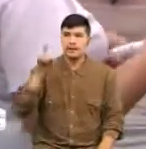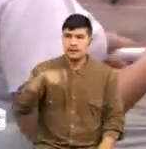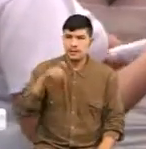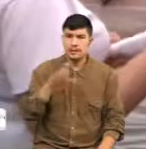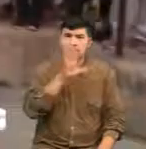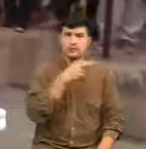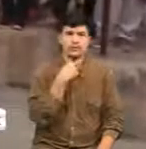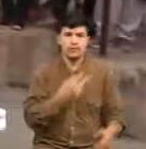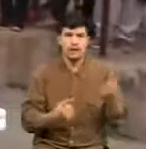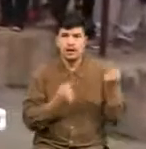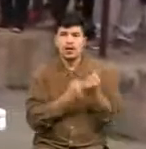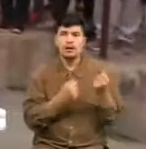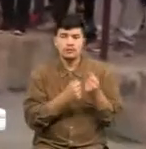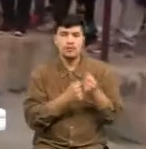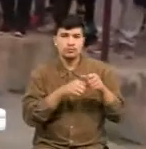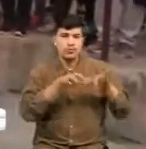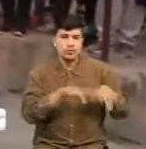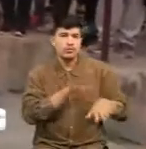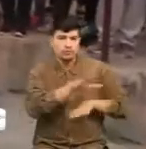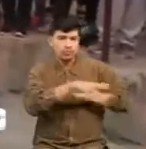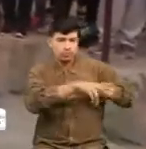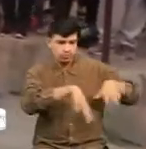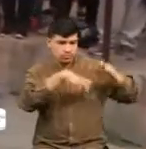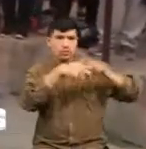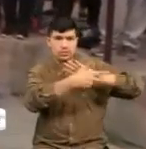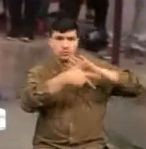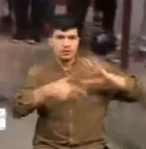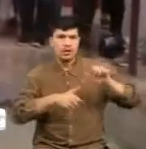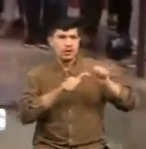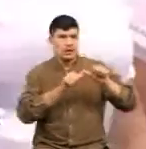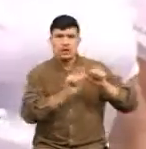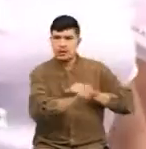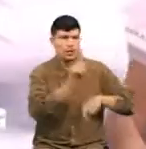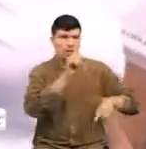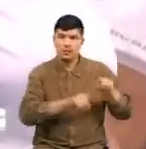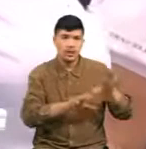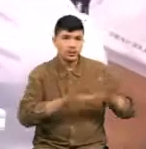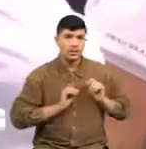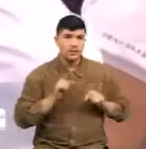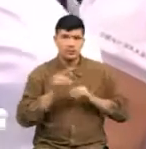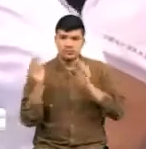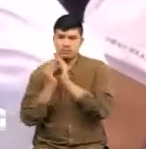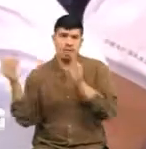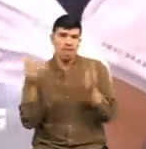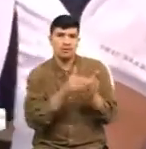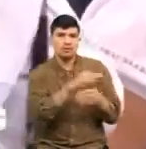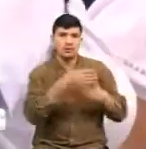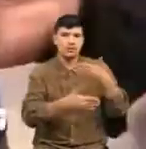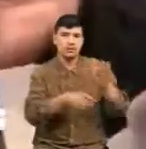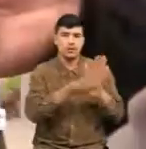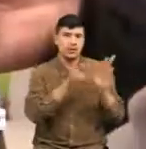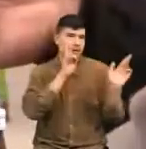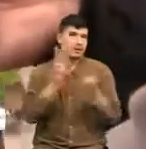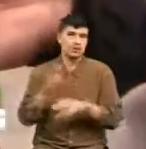voz de apoyo a la sala plena de la Corte Constitucional para que mantenga su posición y niegue la nulidad solicitada por el ICBF. Las garantías